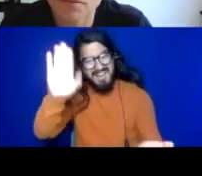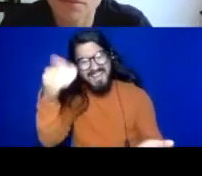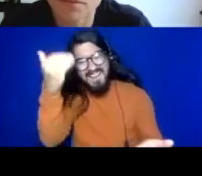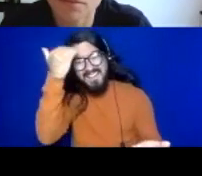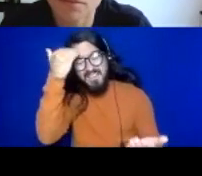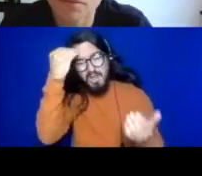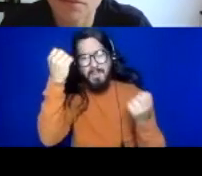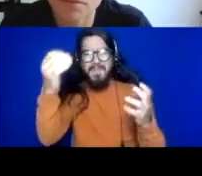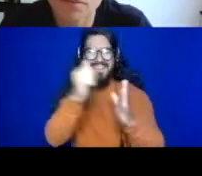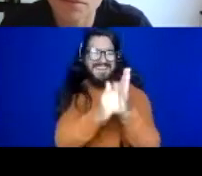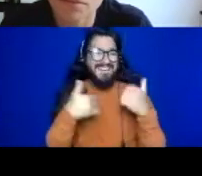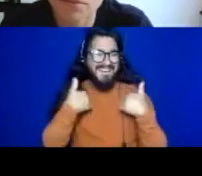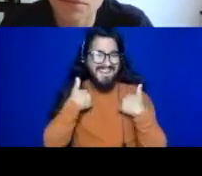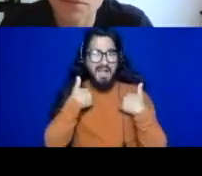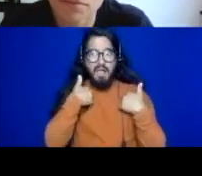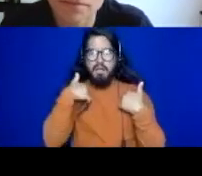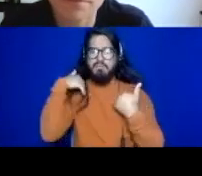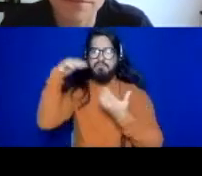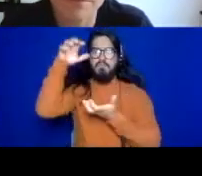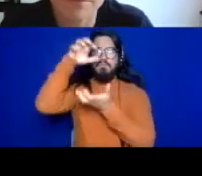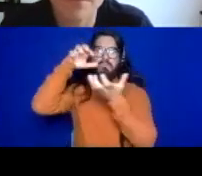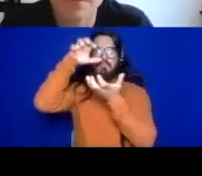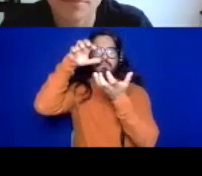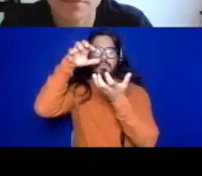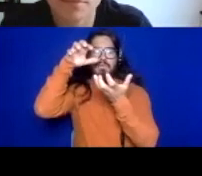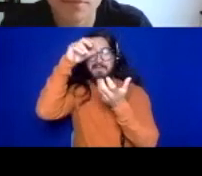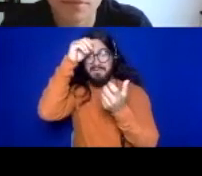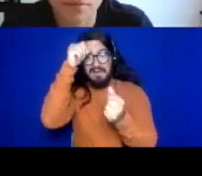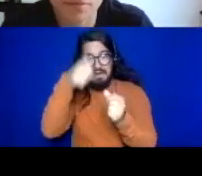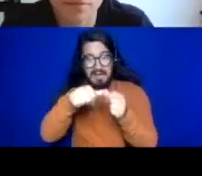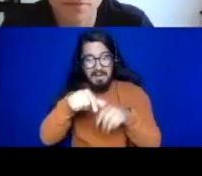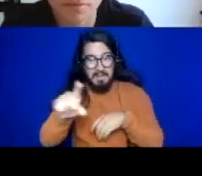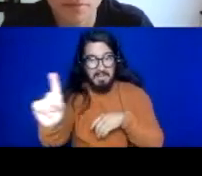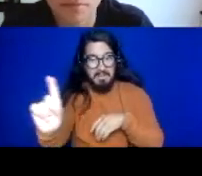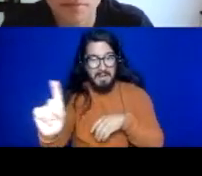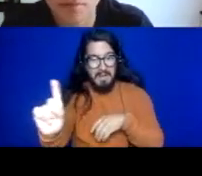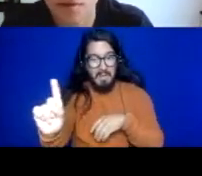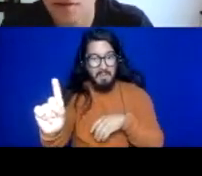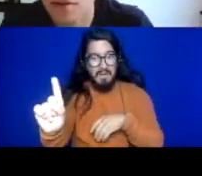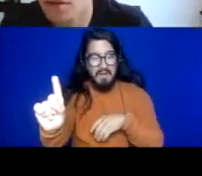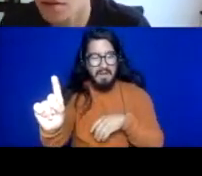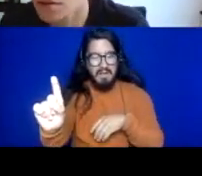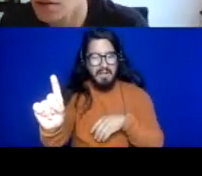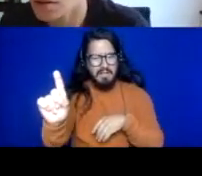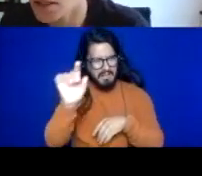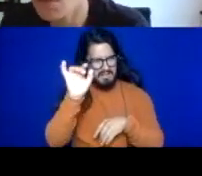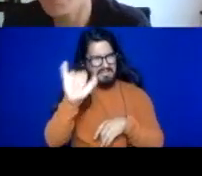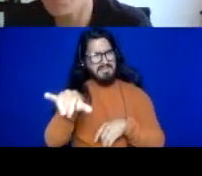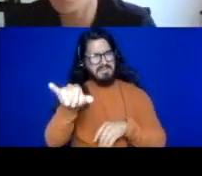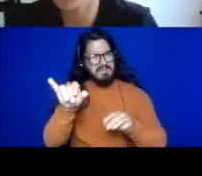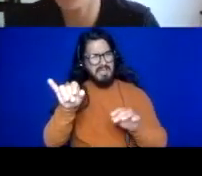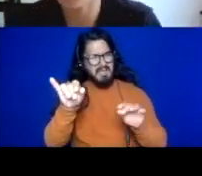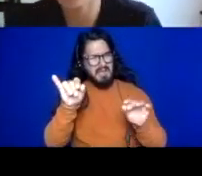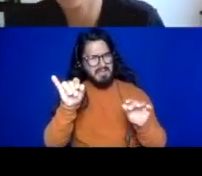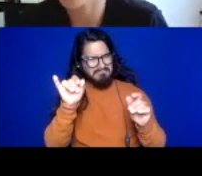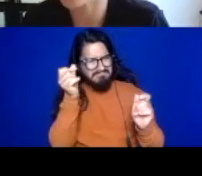Como sugerencia que te dejan saber que tienes muchas cuentas. Si no te das cuenta, están todas tus cuentas. ¿Cómo